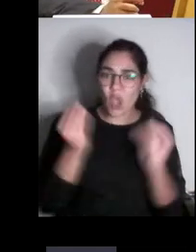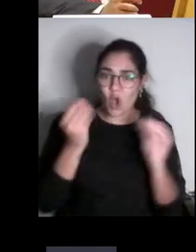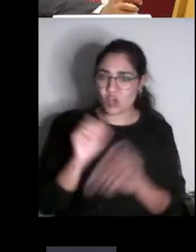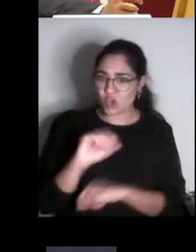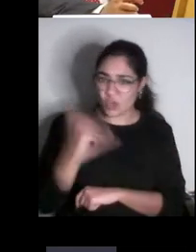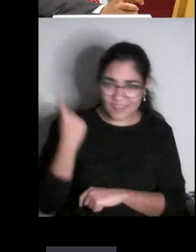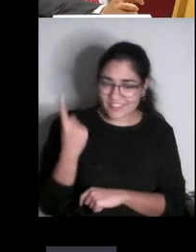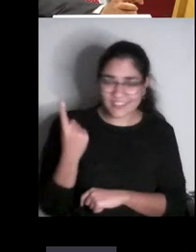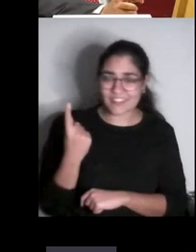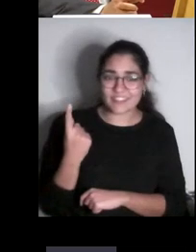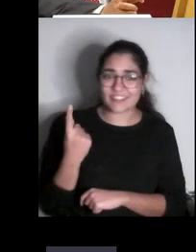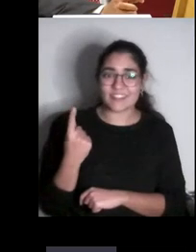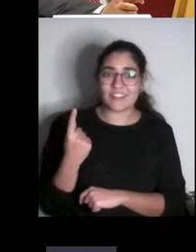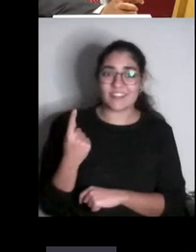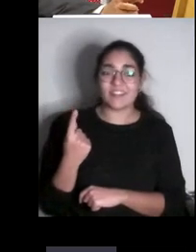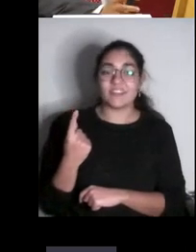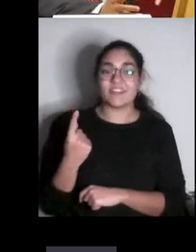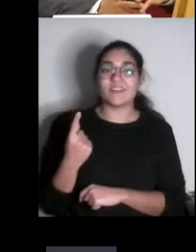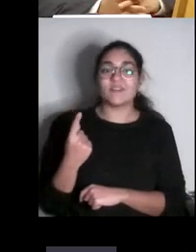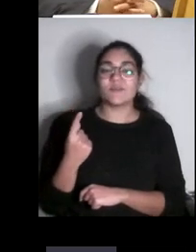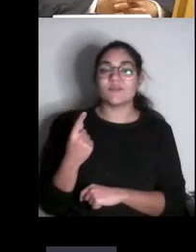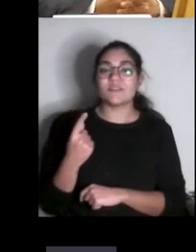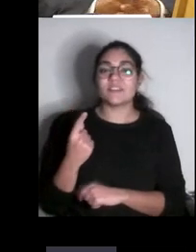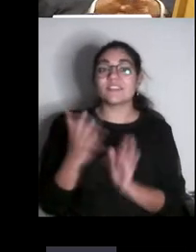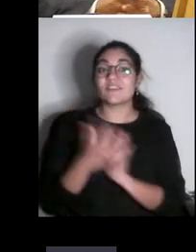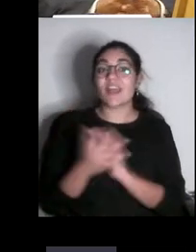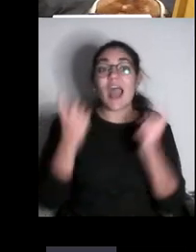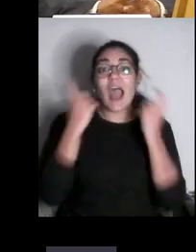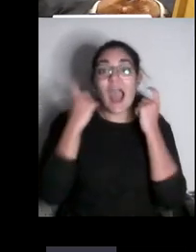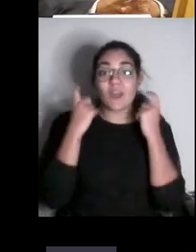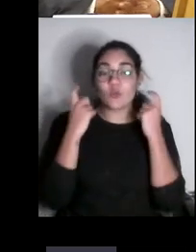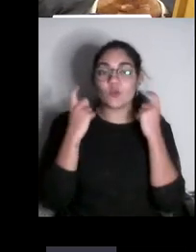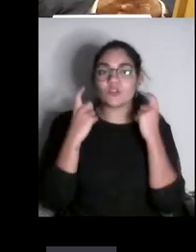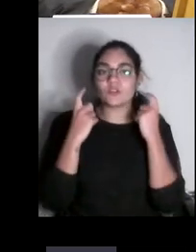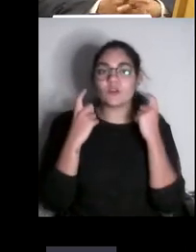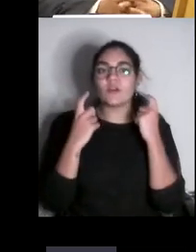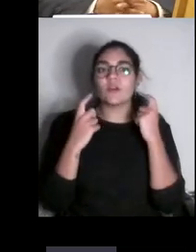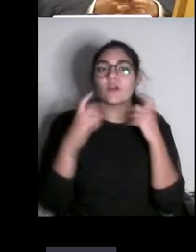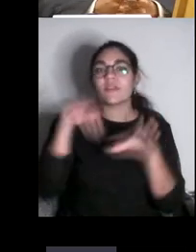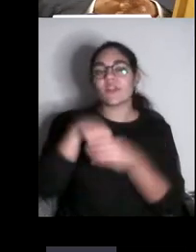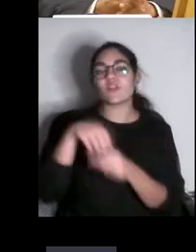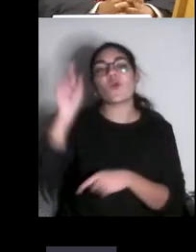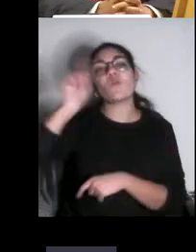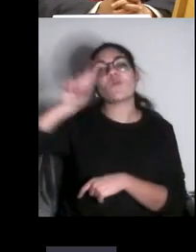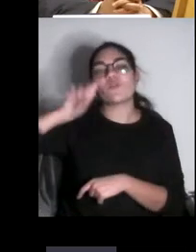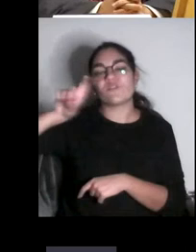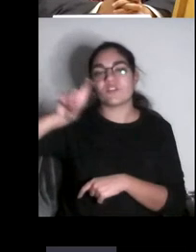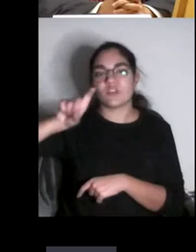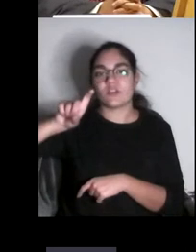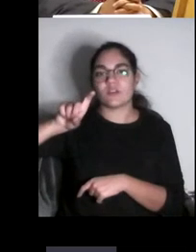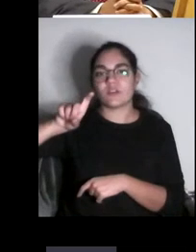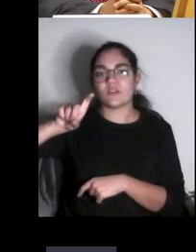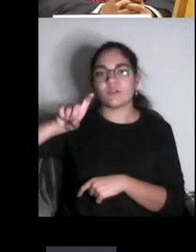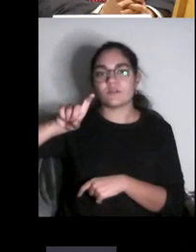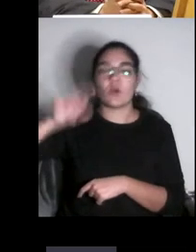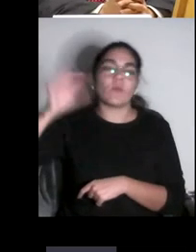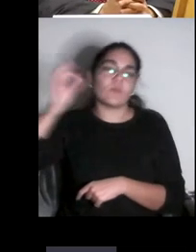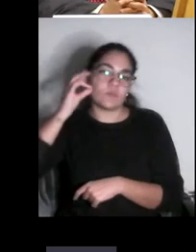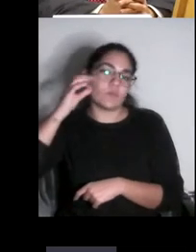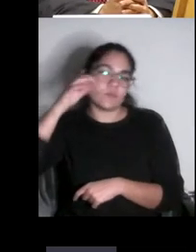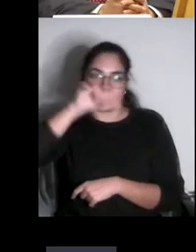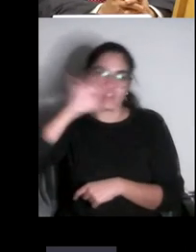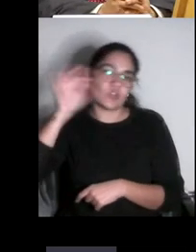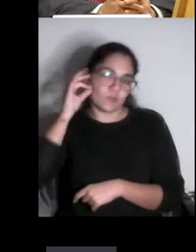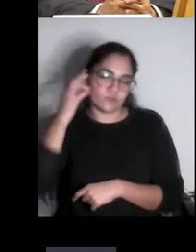mejoran, son aquellos que acuden, que tienen como profesores, como docentes, como profesores o profesoras,